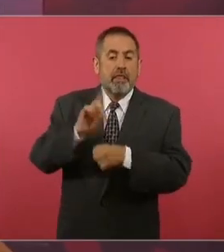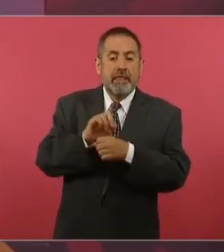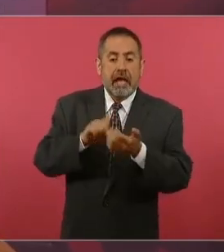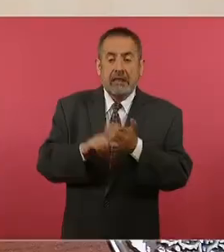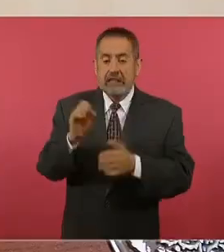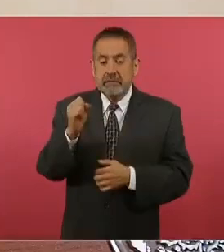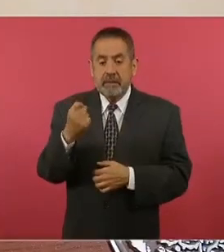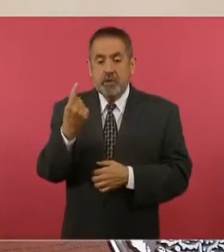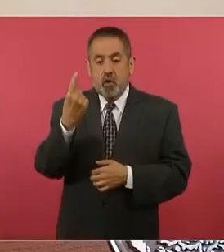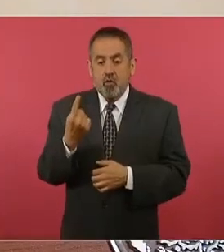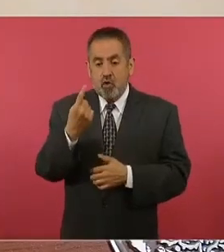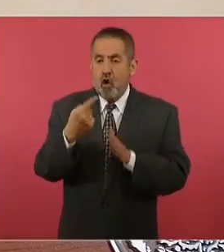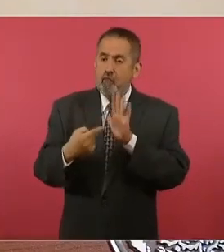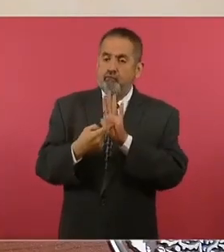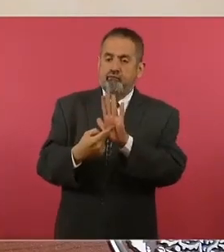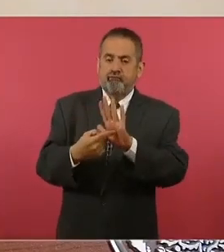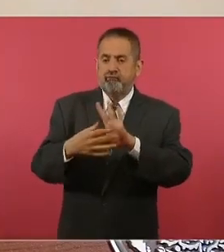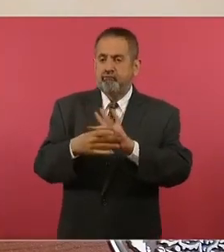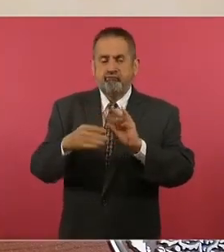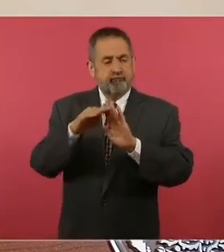de septiembre